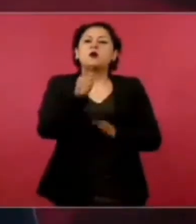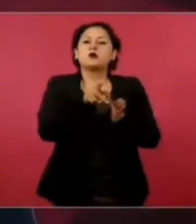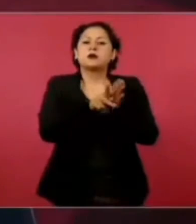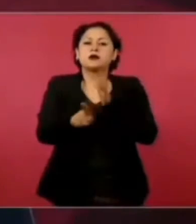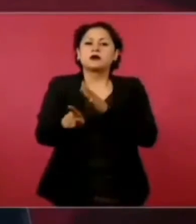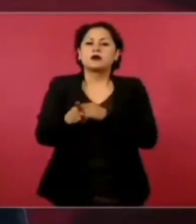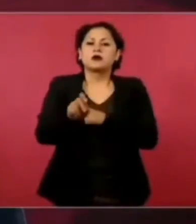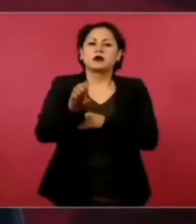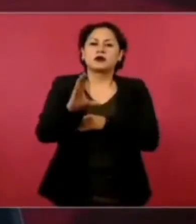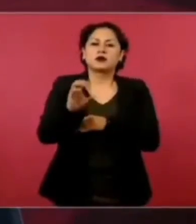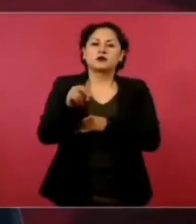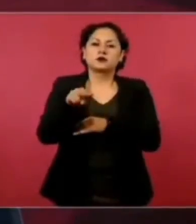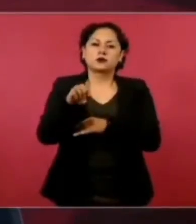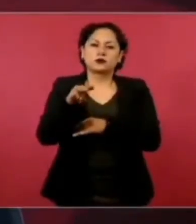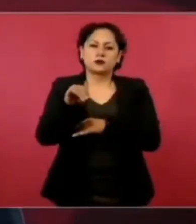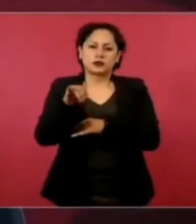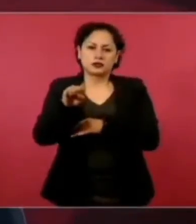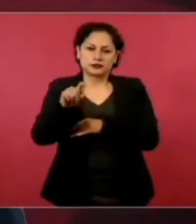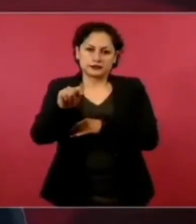y de los